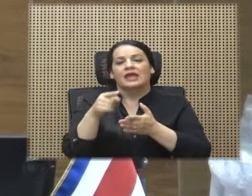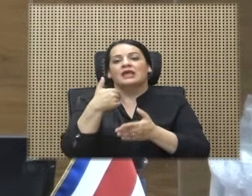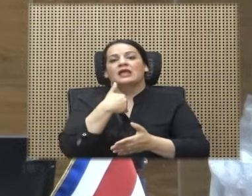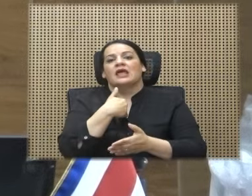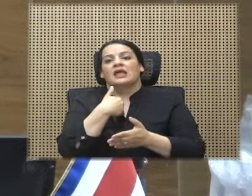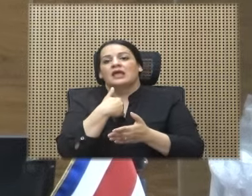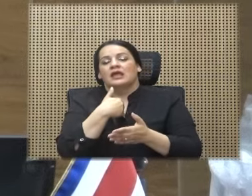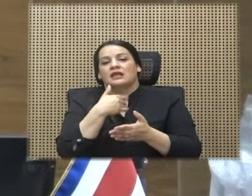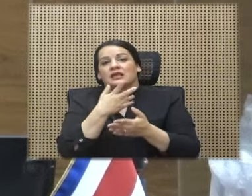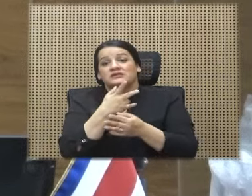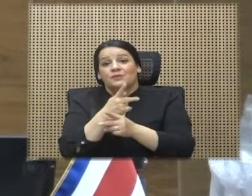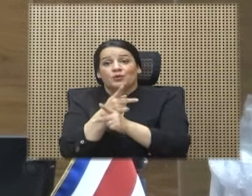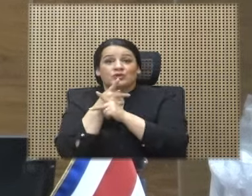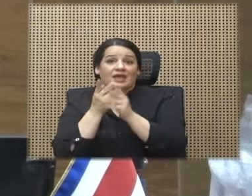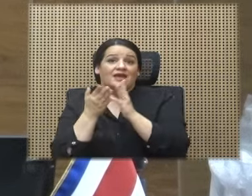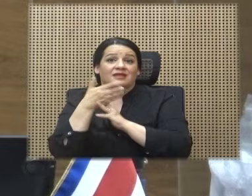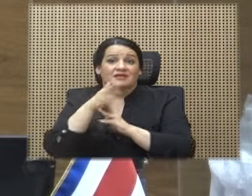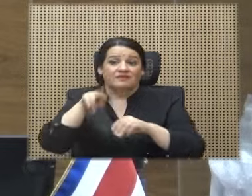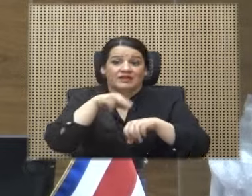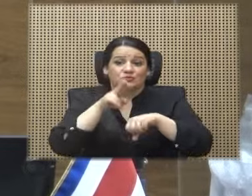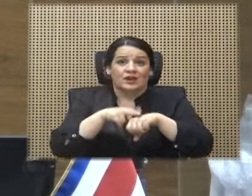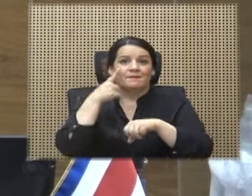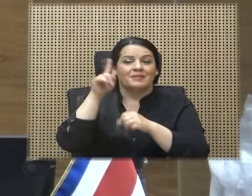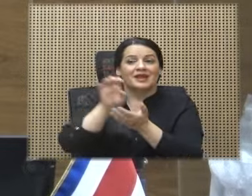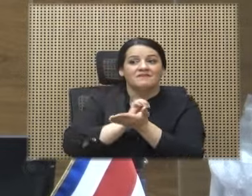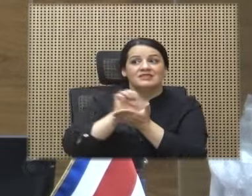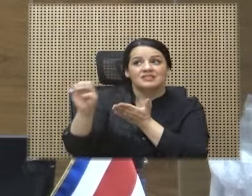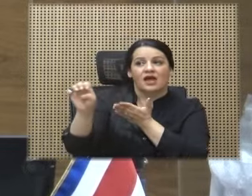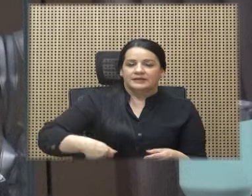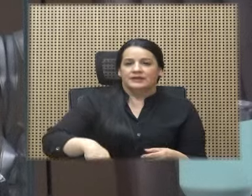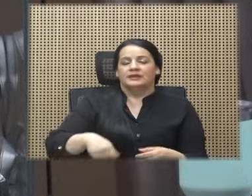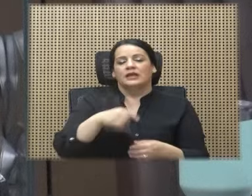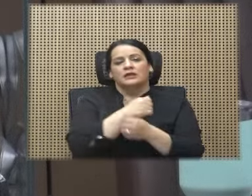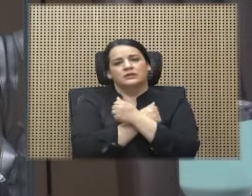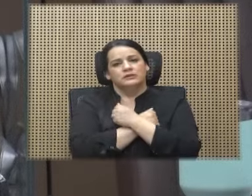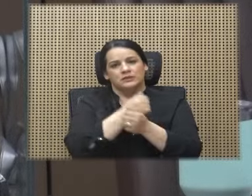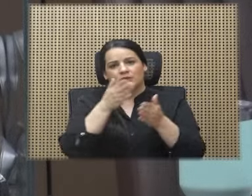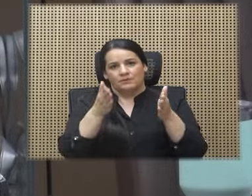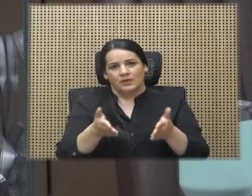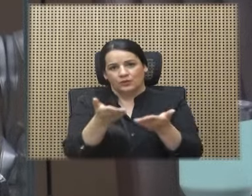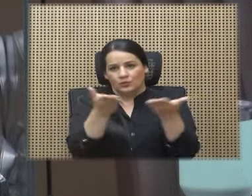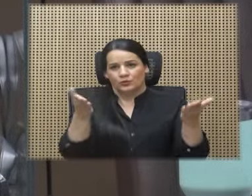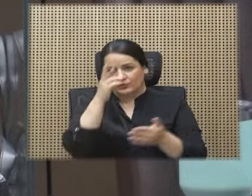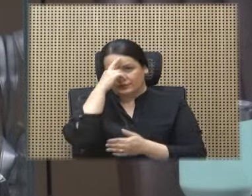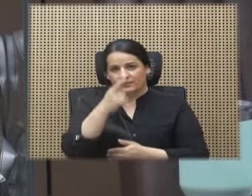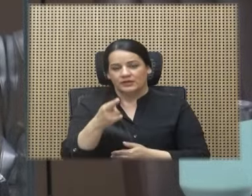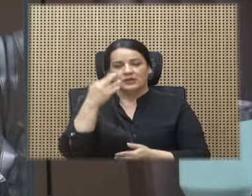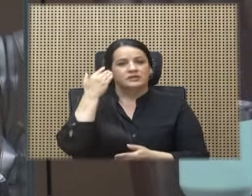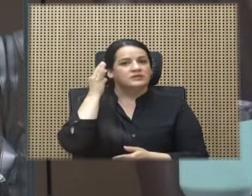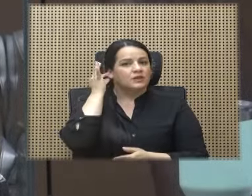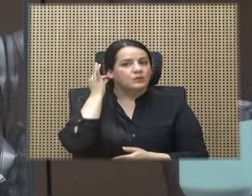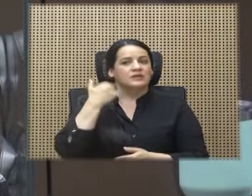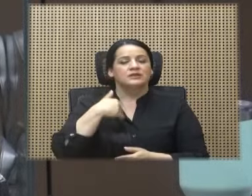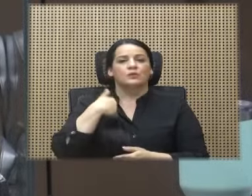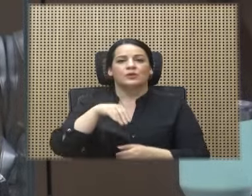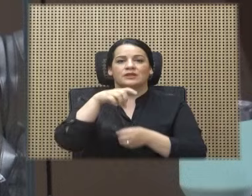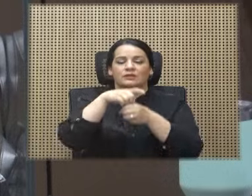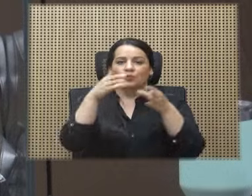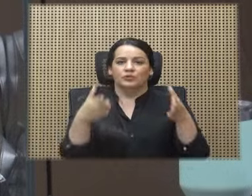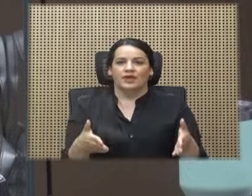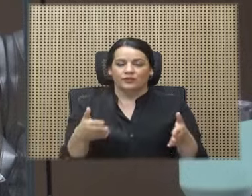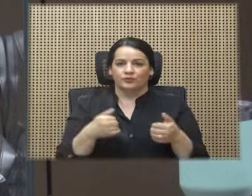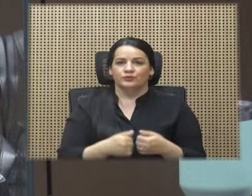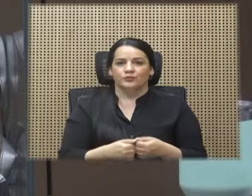evitar enfrentar la justicia fuera de nuestras fronteras la congresista independiente Gloria naar resaltó la importancia de esta